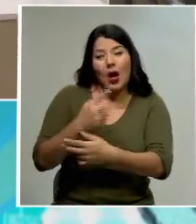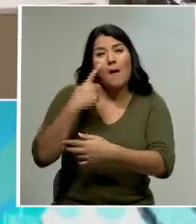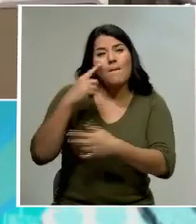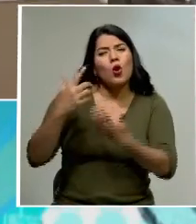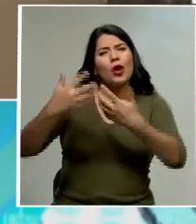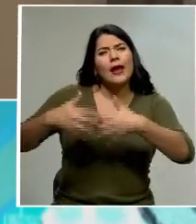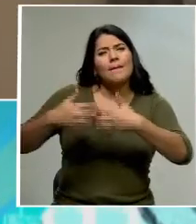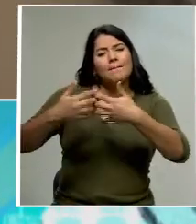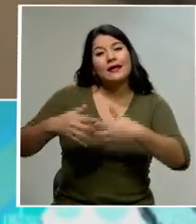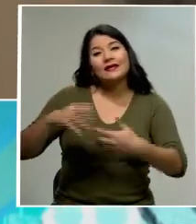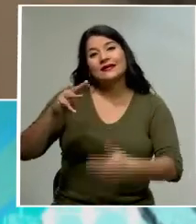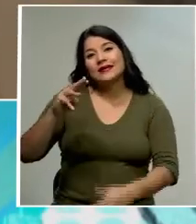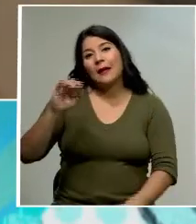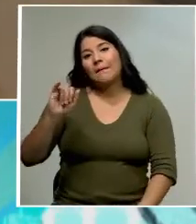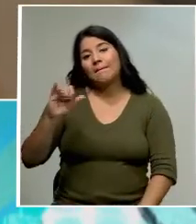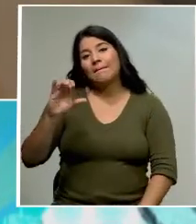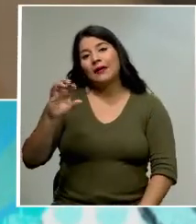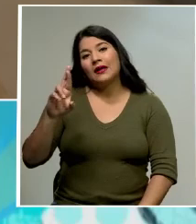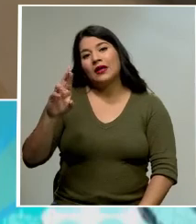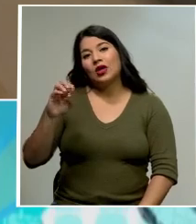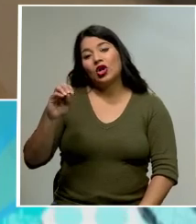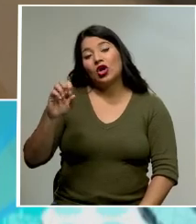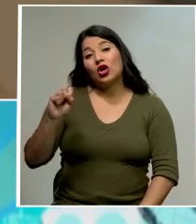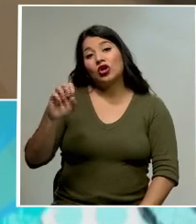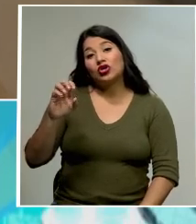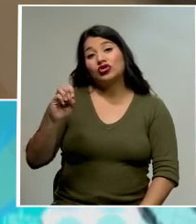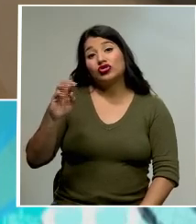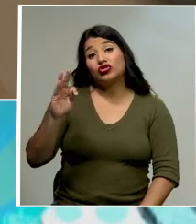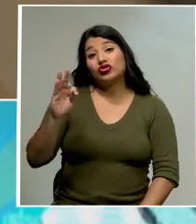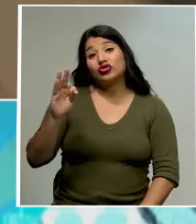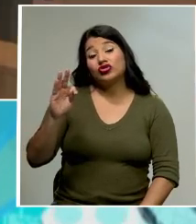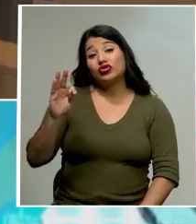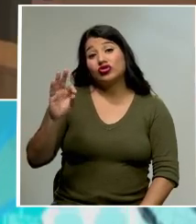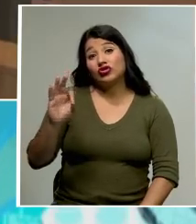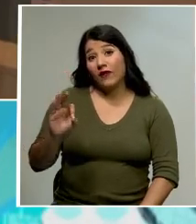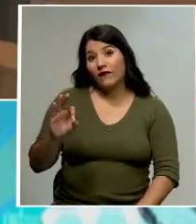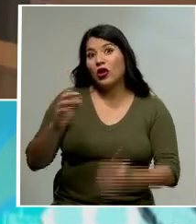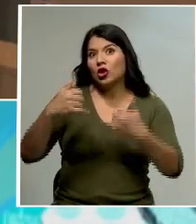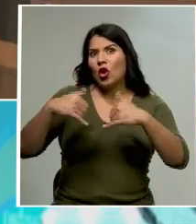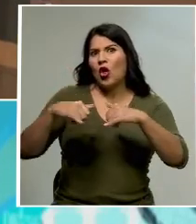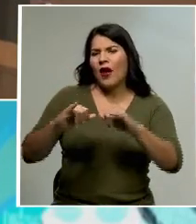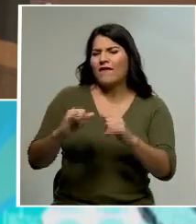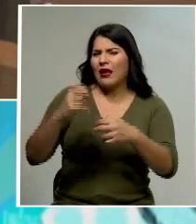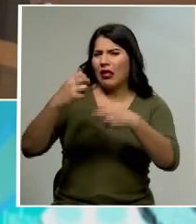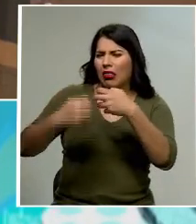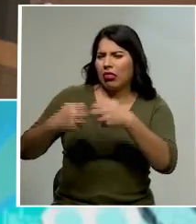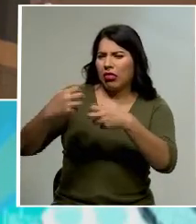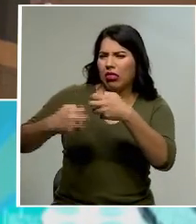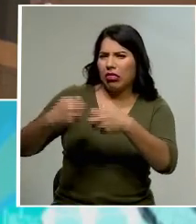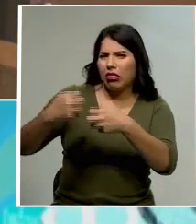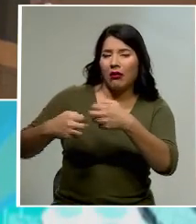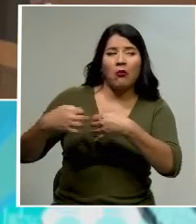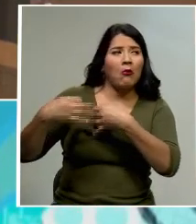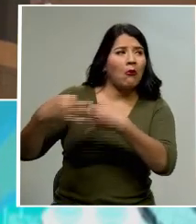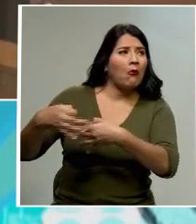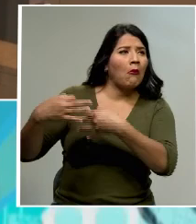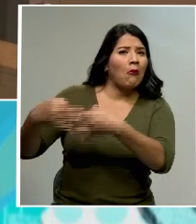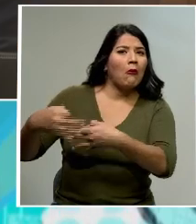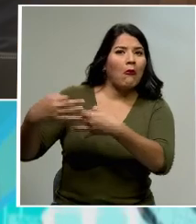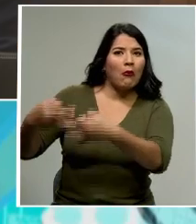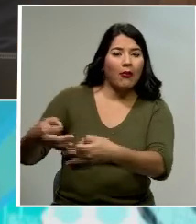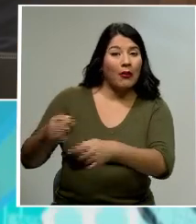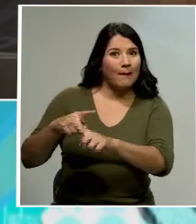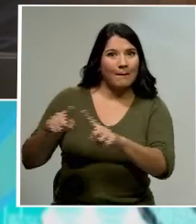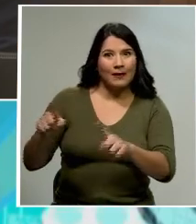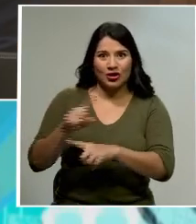Microsoft y que sigue generando algunos problemas que no se han podido resolver y que se fueron dejando de lado poco a poco conforme